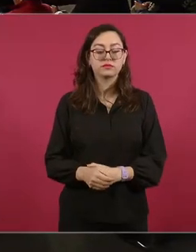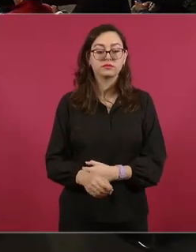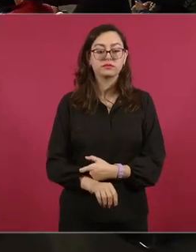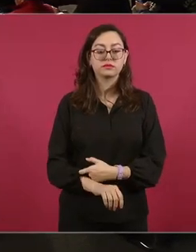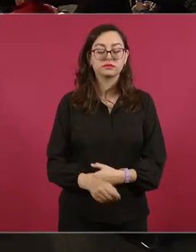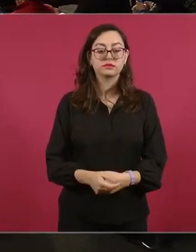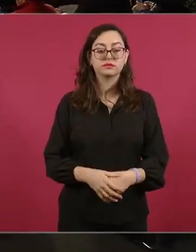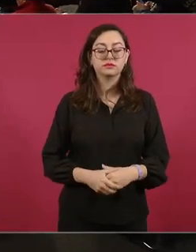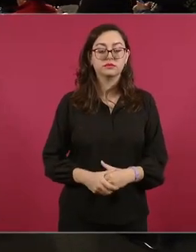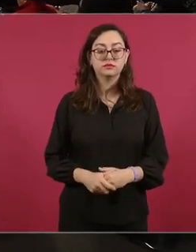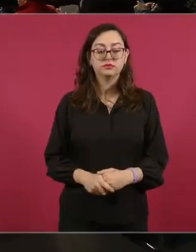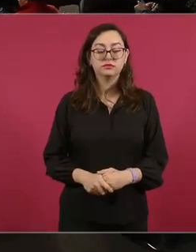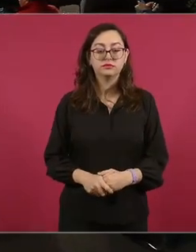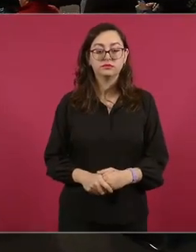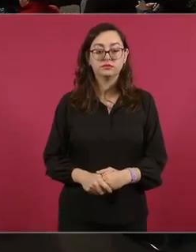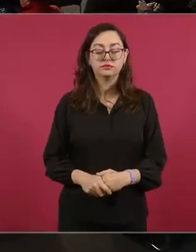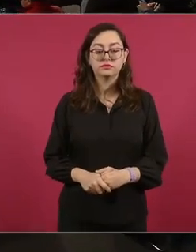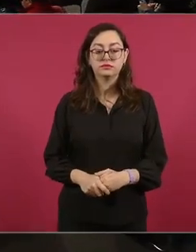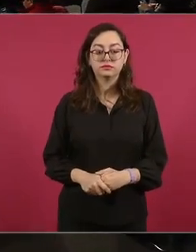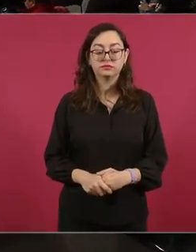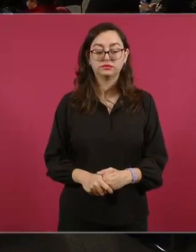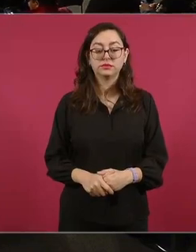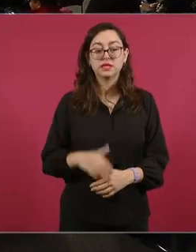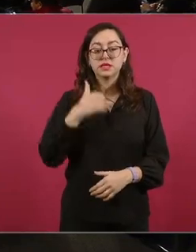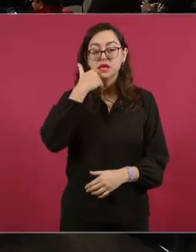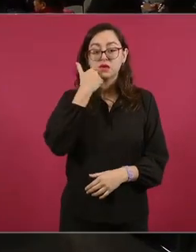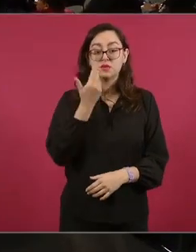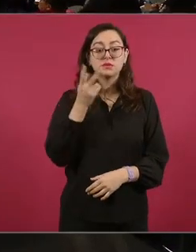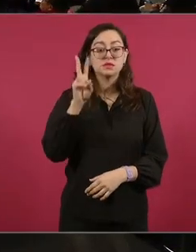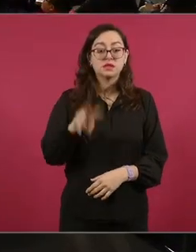Aquí quiero hacer un reconocimiento